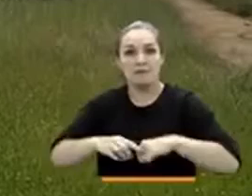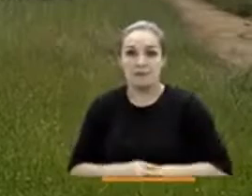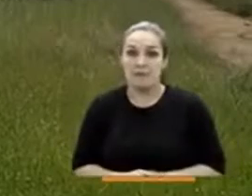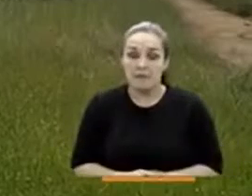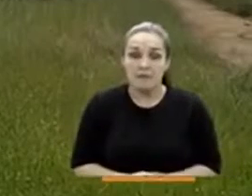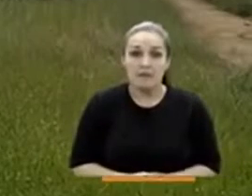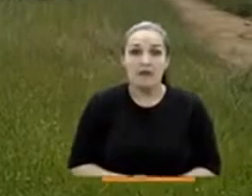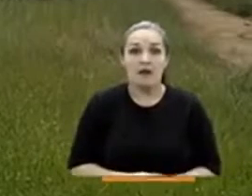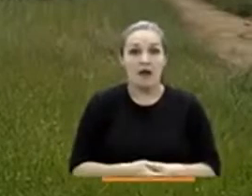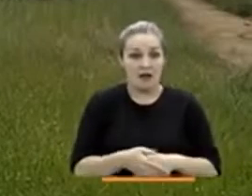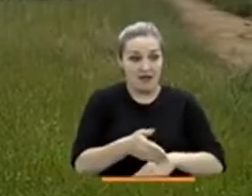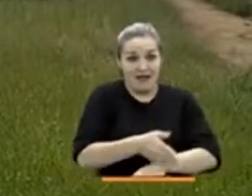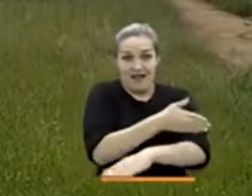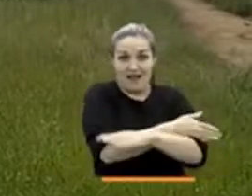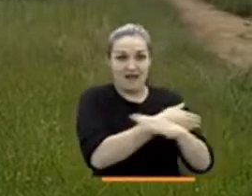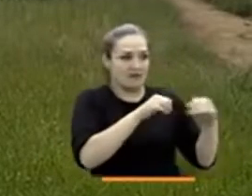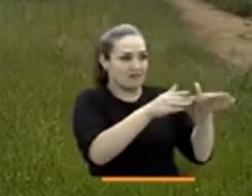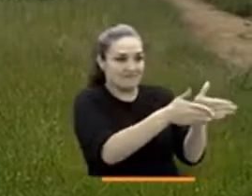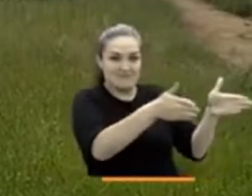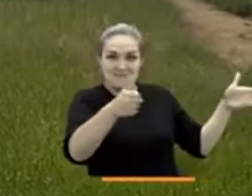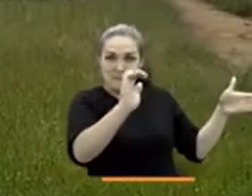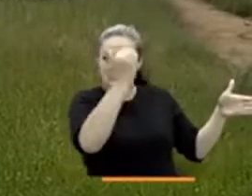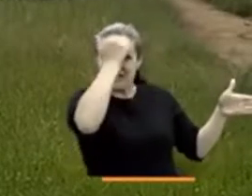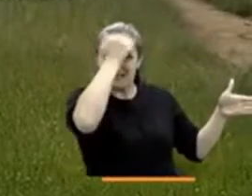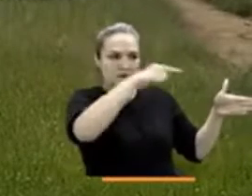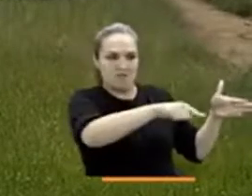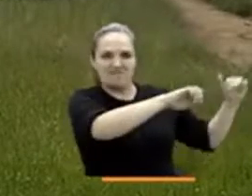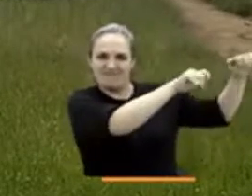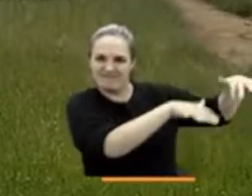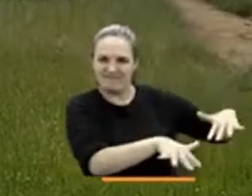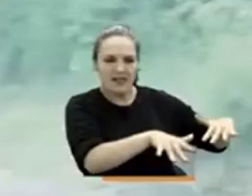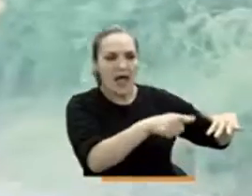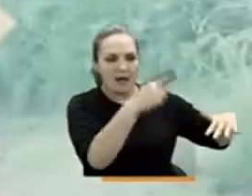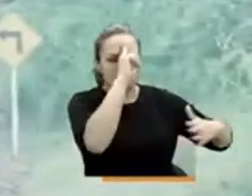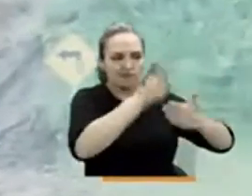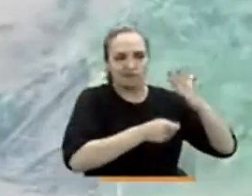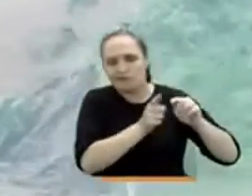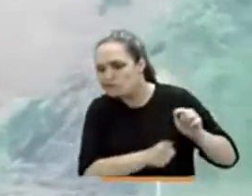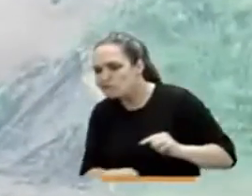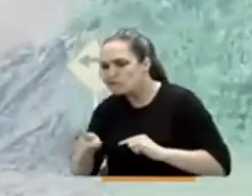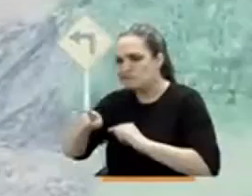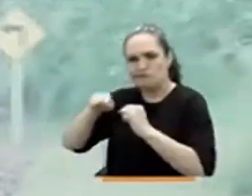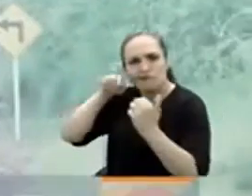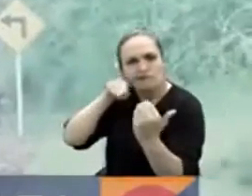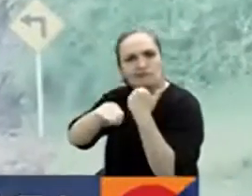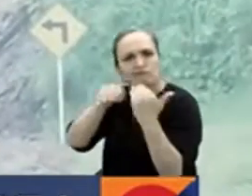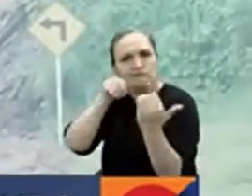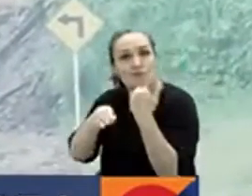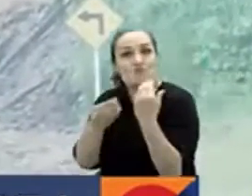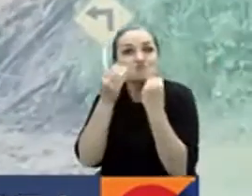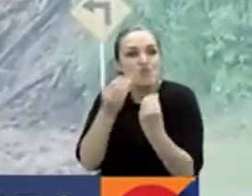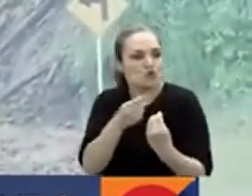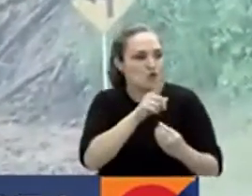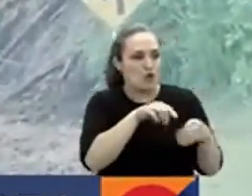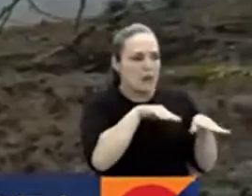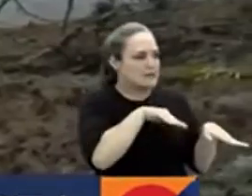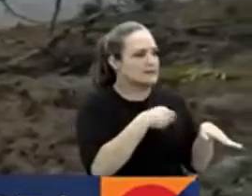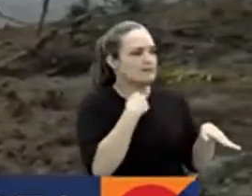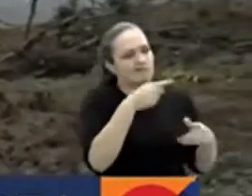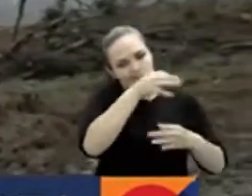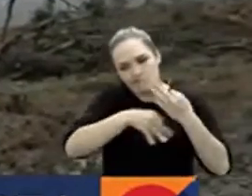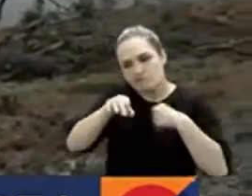por donde están pasando cientos de vehículos de todo tipo, presenta unas condiciones realmente deficientes.